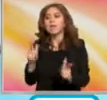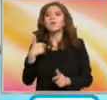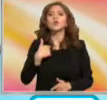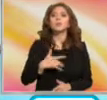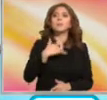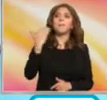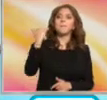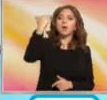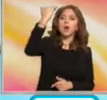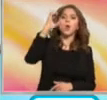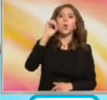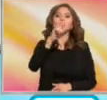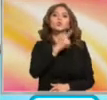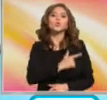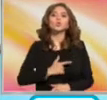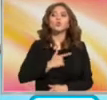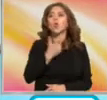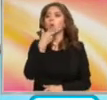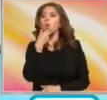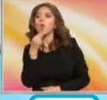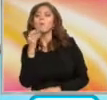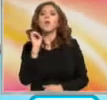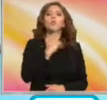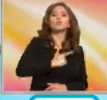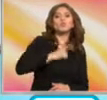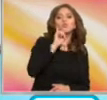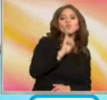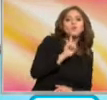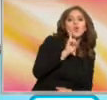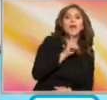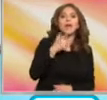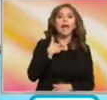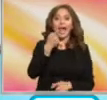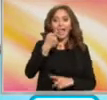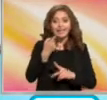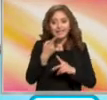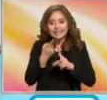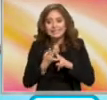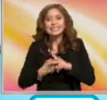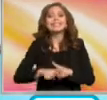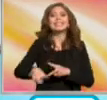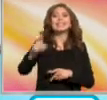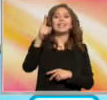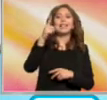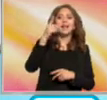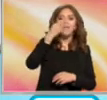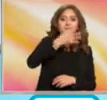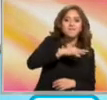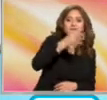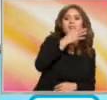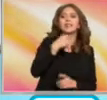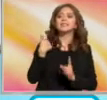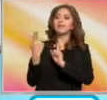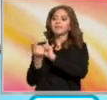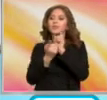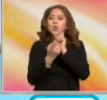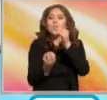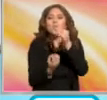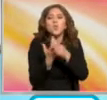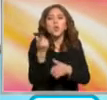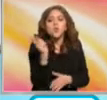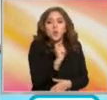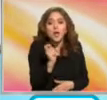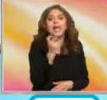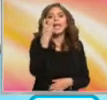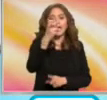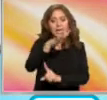empiezan a gustar los chicos o las chicas, de que empiezan las fiestas, los primeros escarceos, noviazgos. Todo esto que tiene una connotación más de